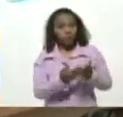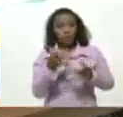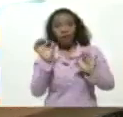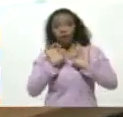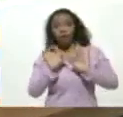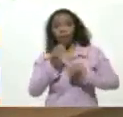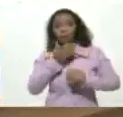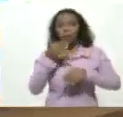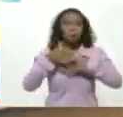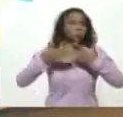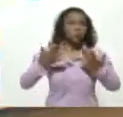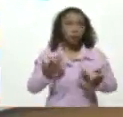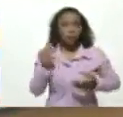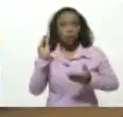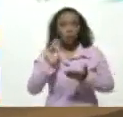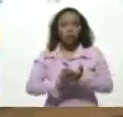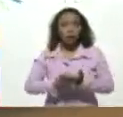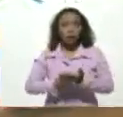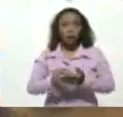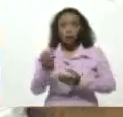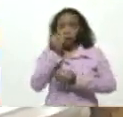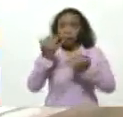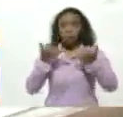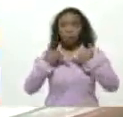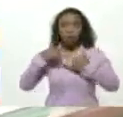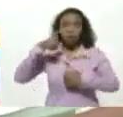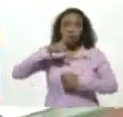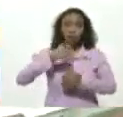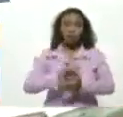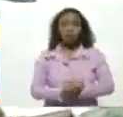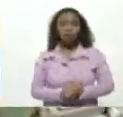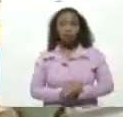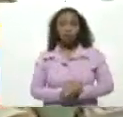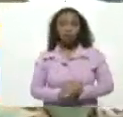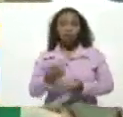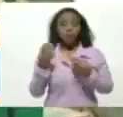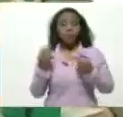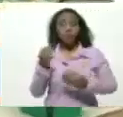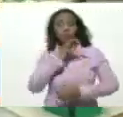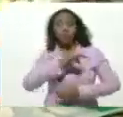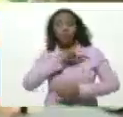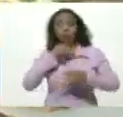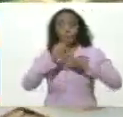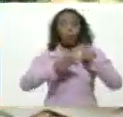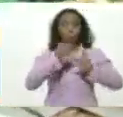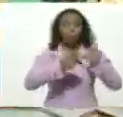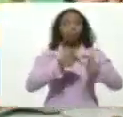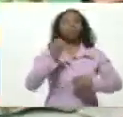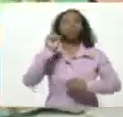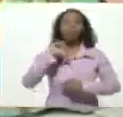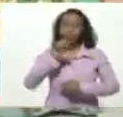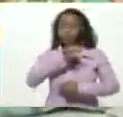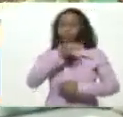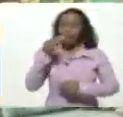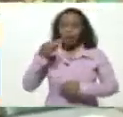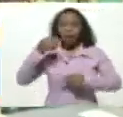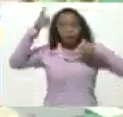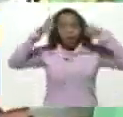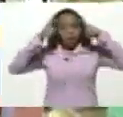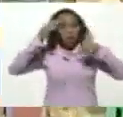que sembrar y consumir lo que nosotros necesitamos. Puro socialismo productivo. Es correcto. El comandante